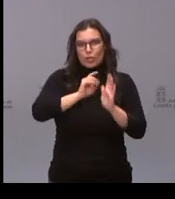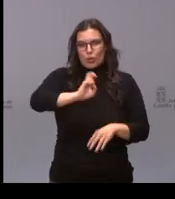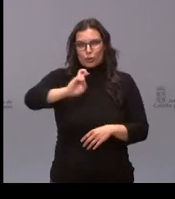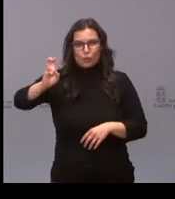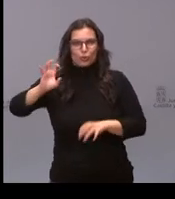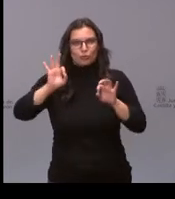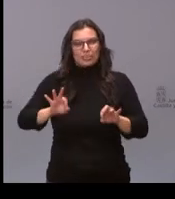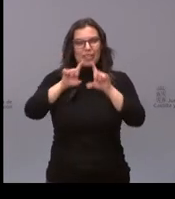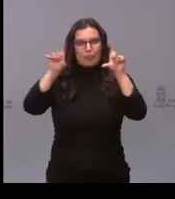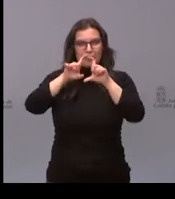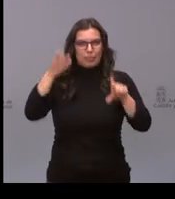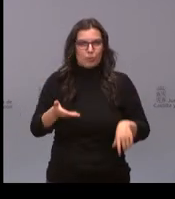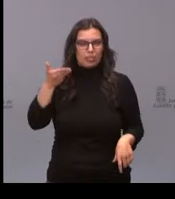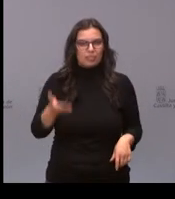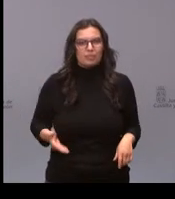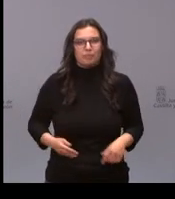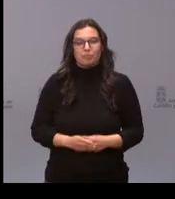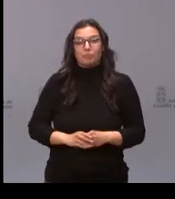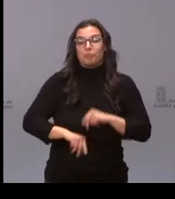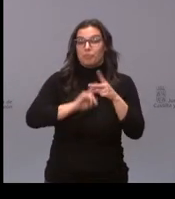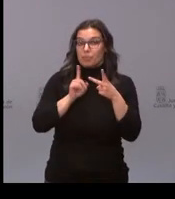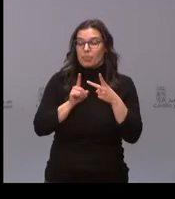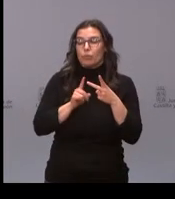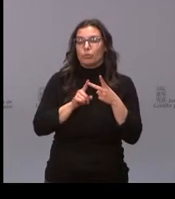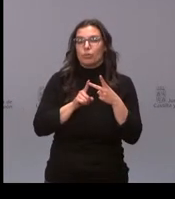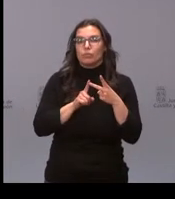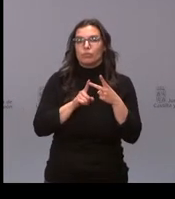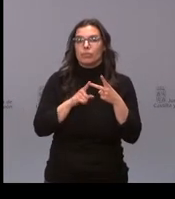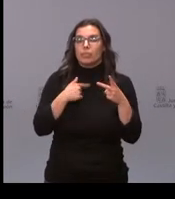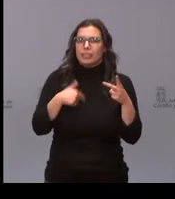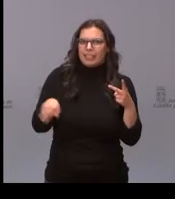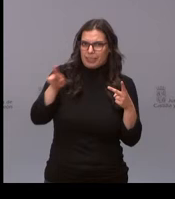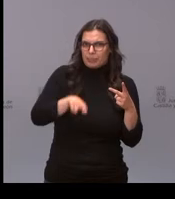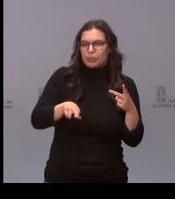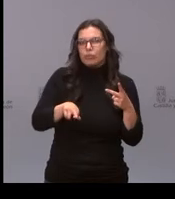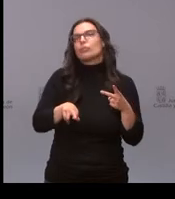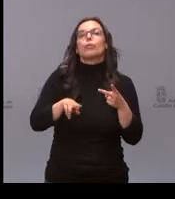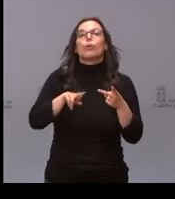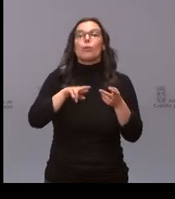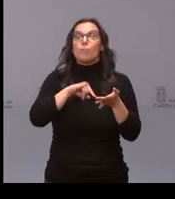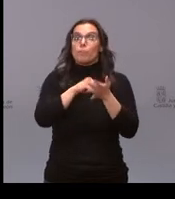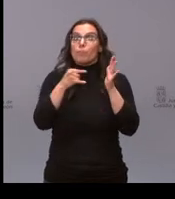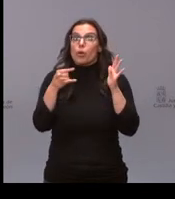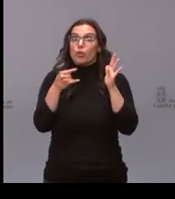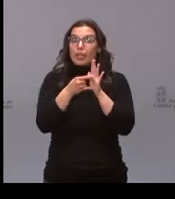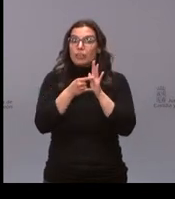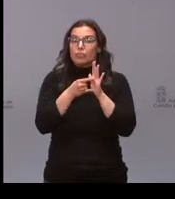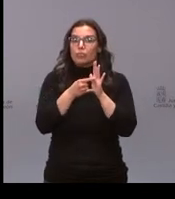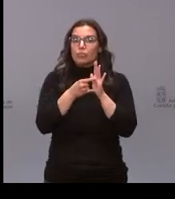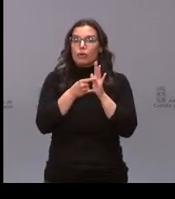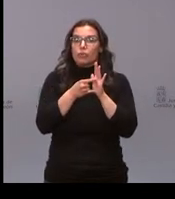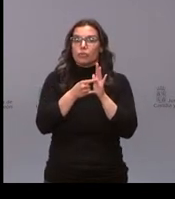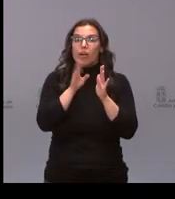importantes. En segundo lugar, insistir en el proyecto de esa discriminación